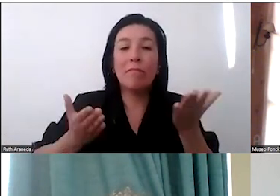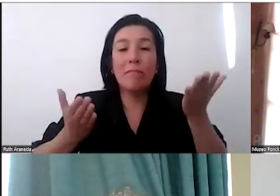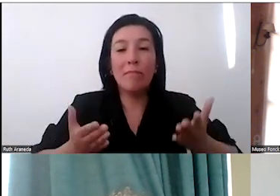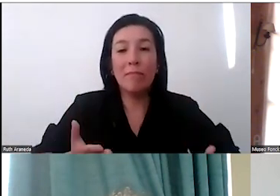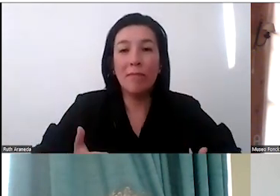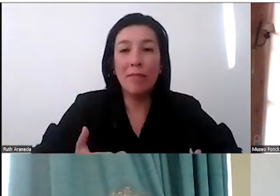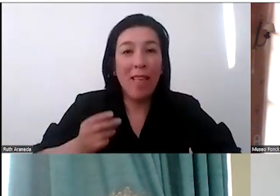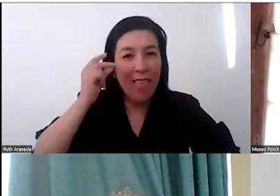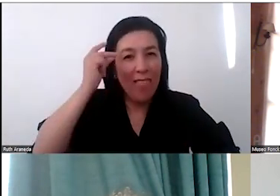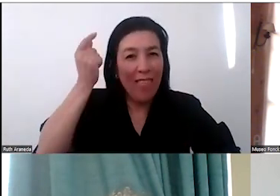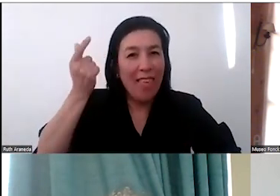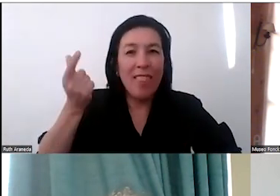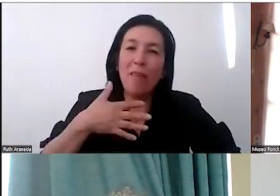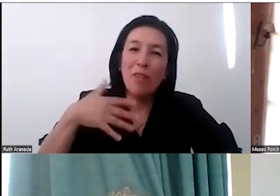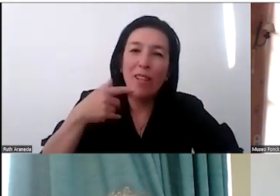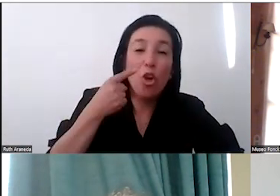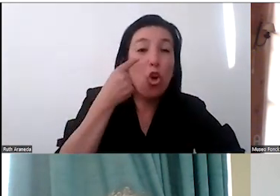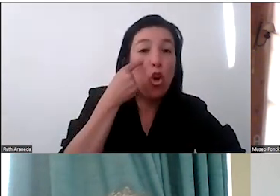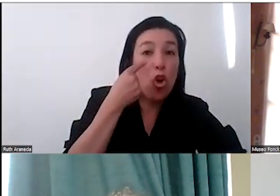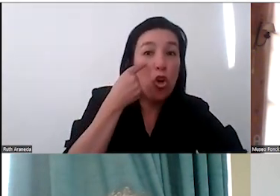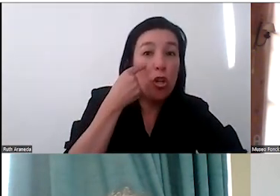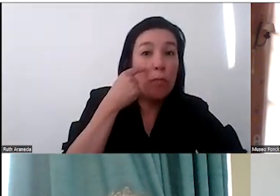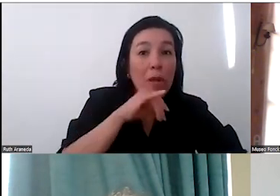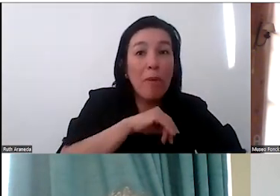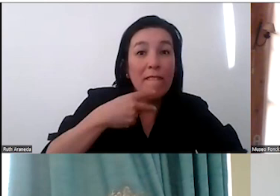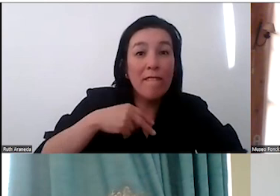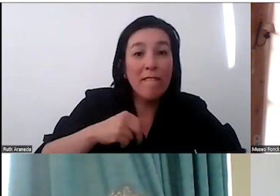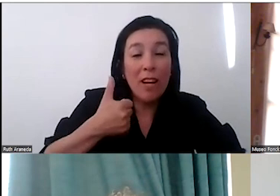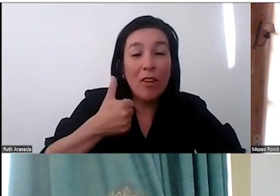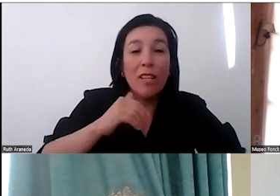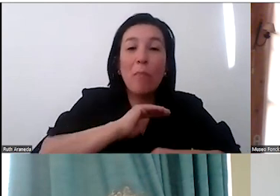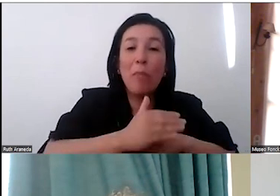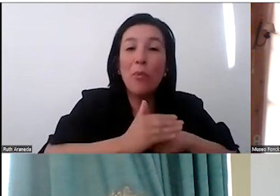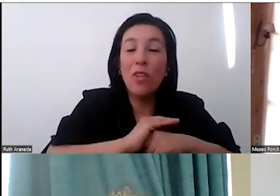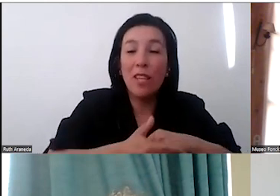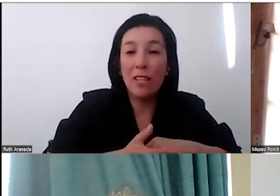esta idea, ¿no? De conocer para poder valorar y finalmente proteger, porque